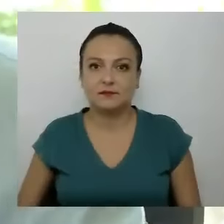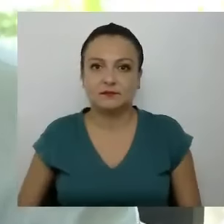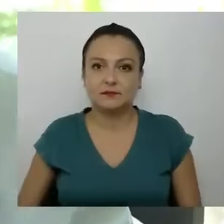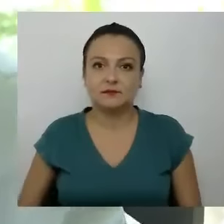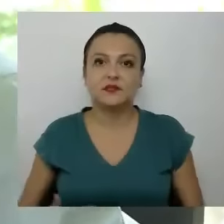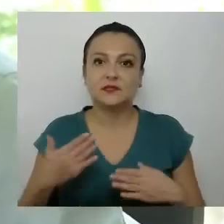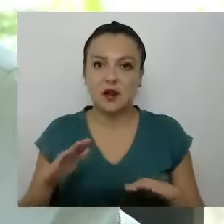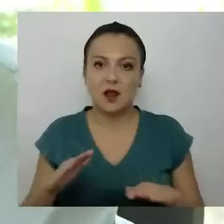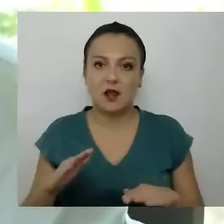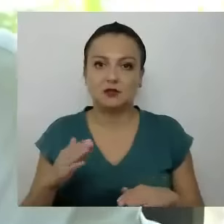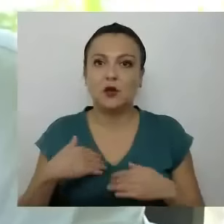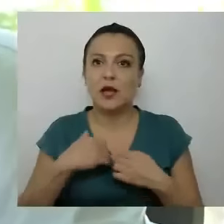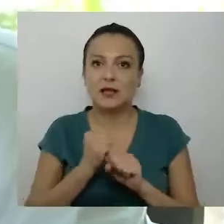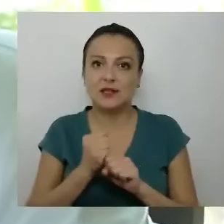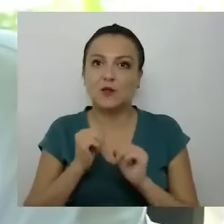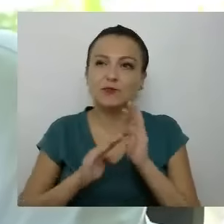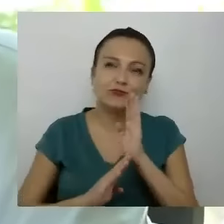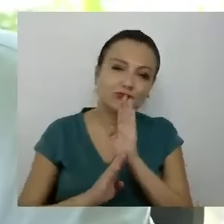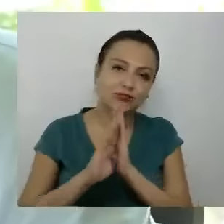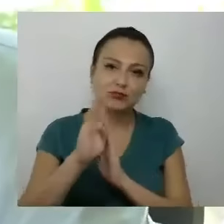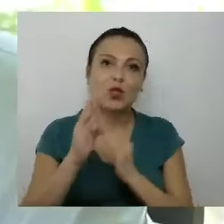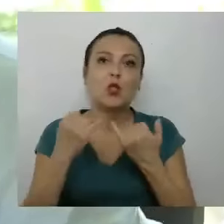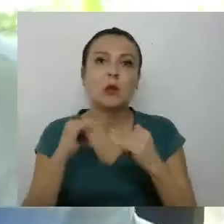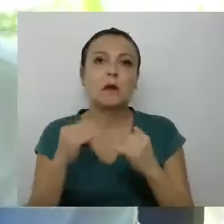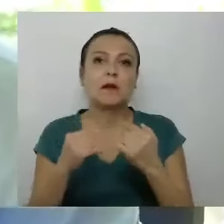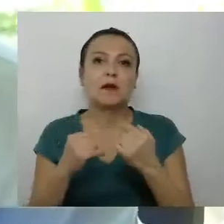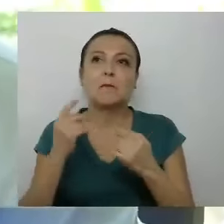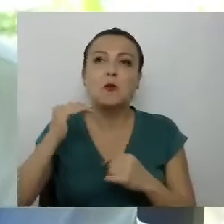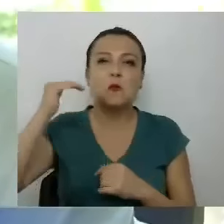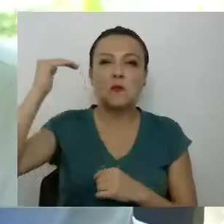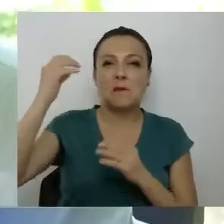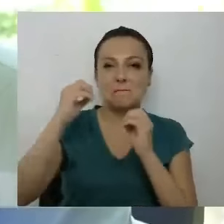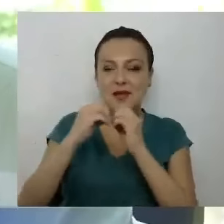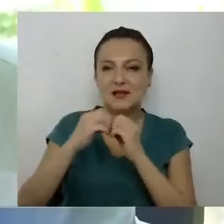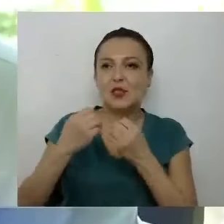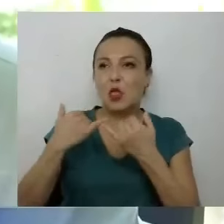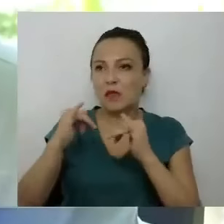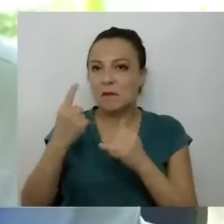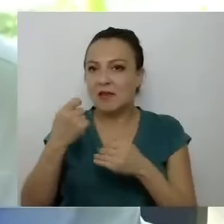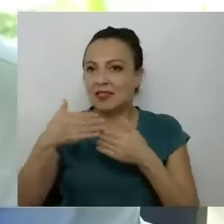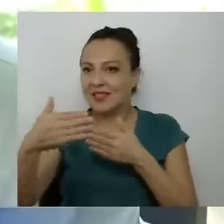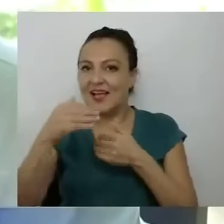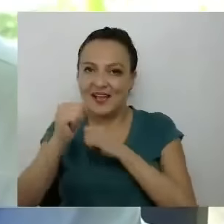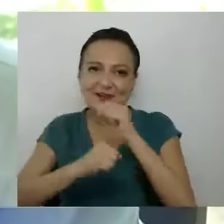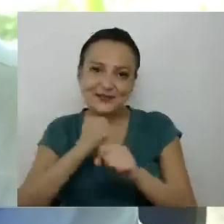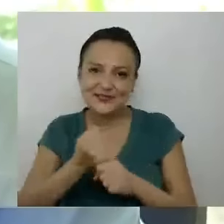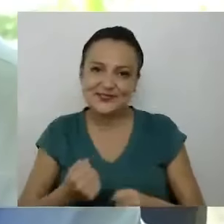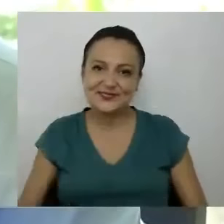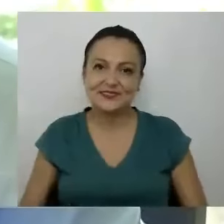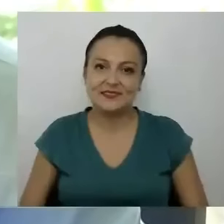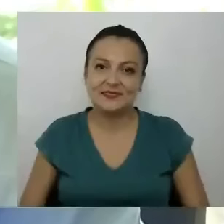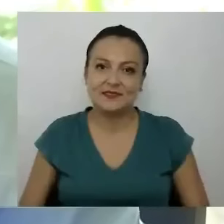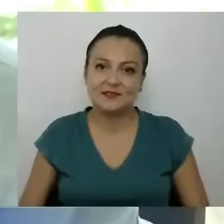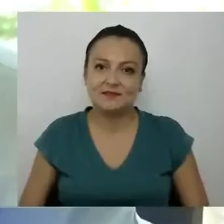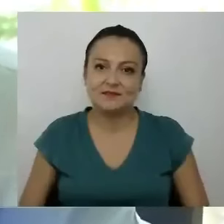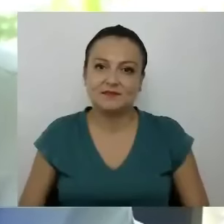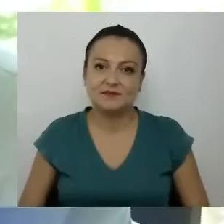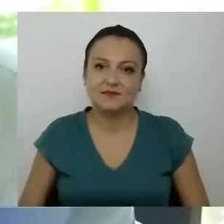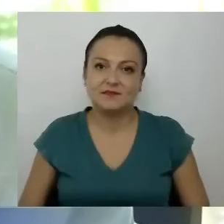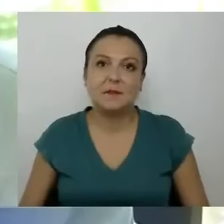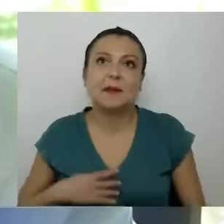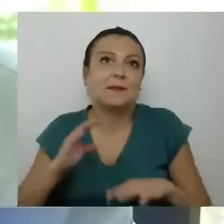ido haciéndome grande, todavía me queda mucho por recorrer en esta vida, y pues me